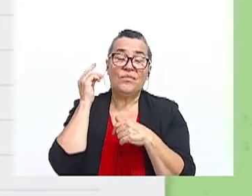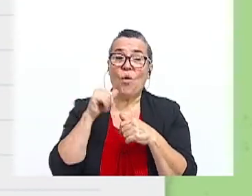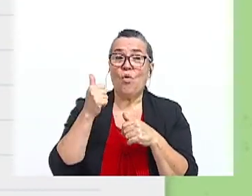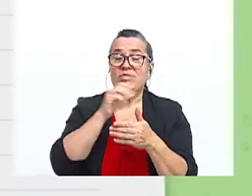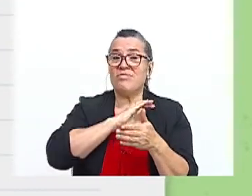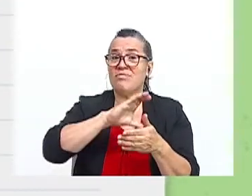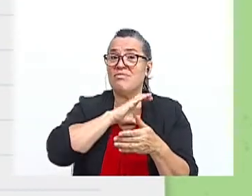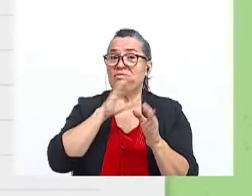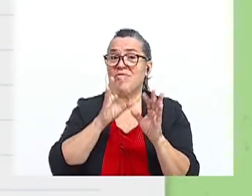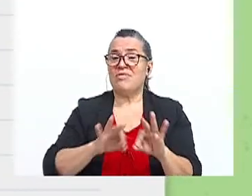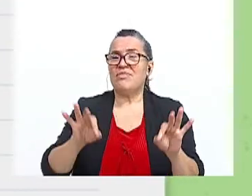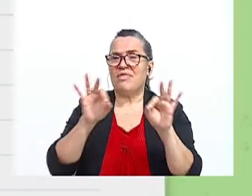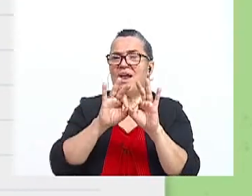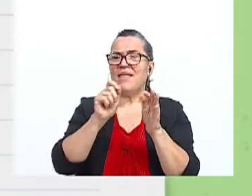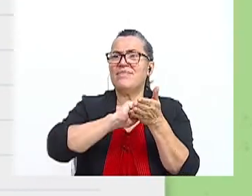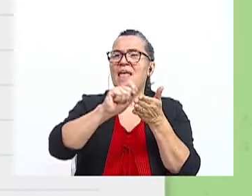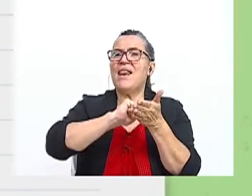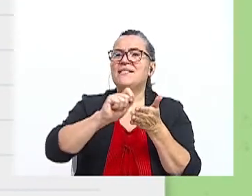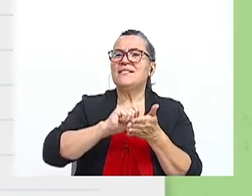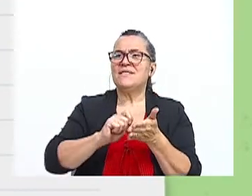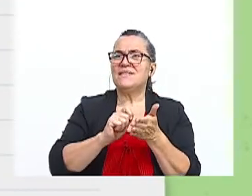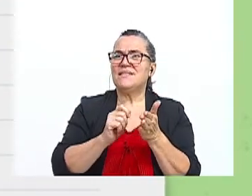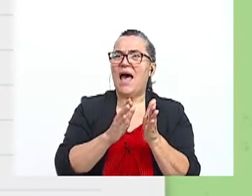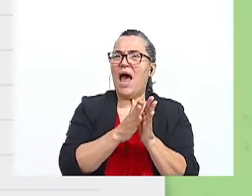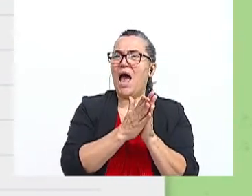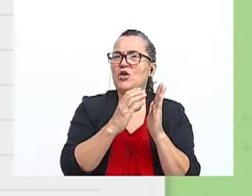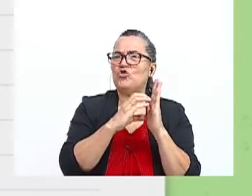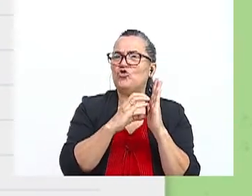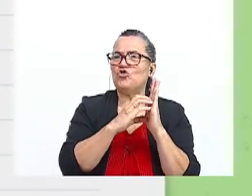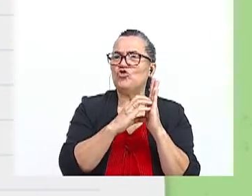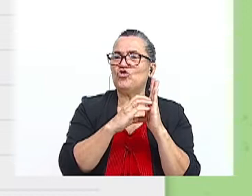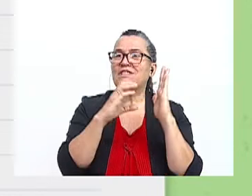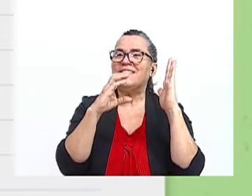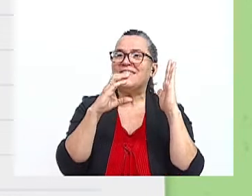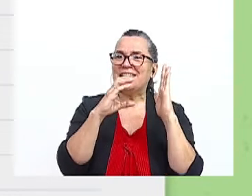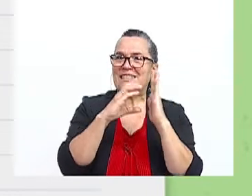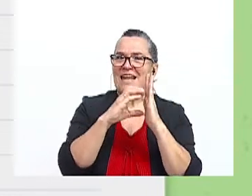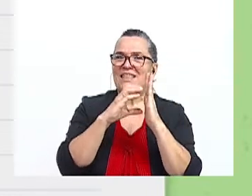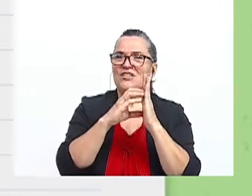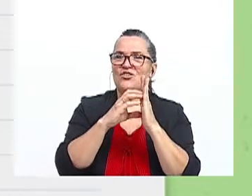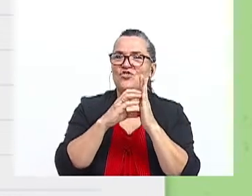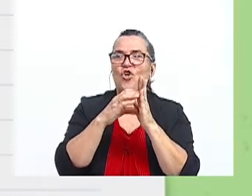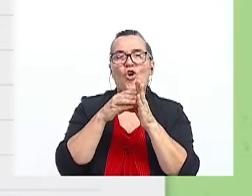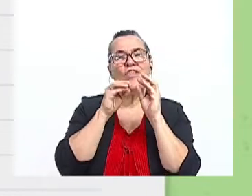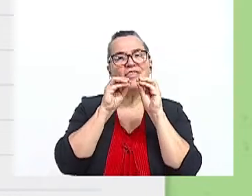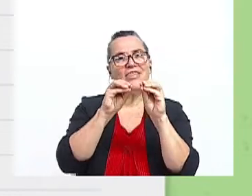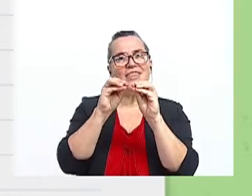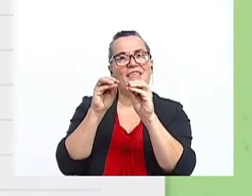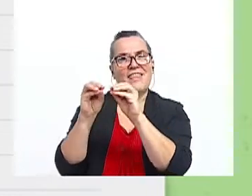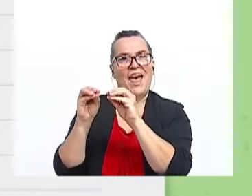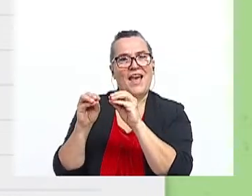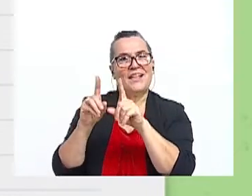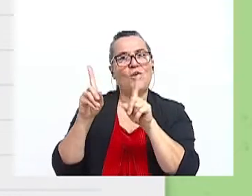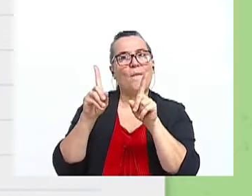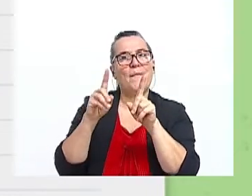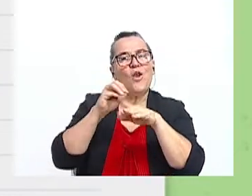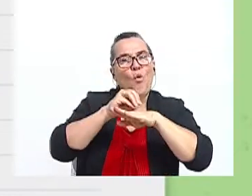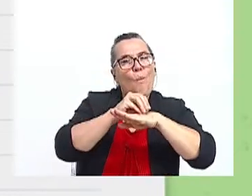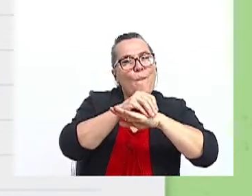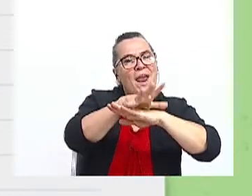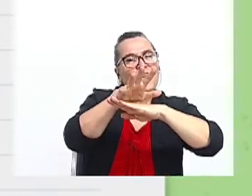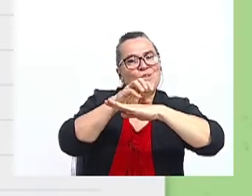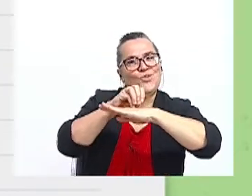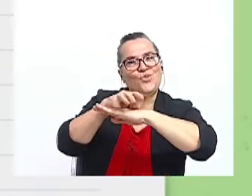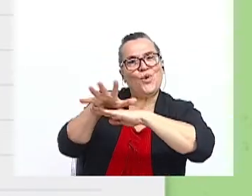súper importante del ensayo es que es un texto de carácter didáctico, pero es persuasivo, es